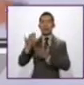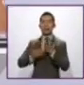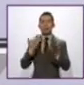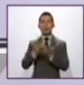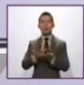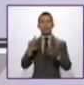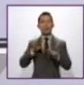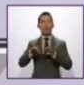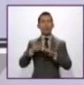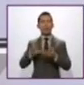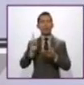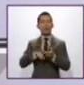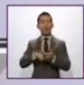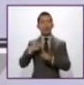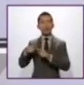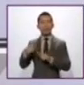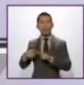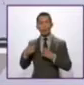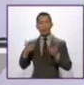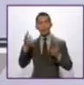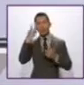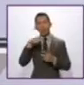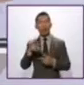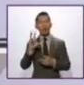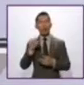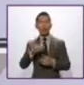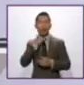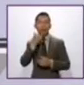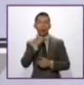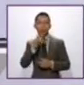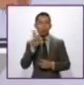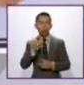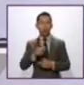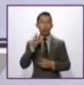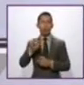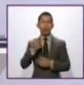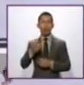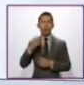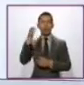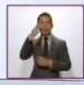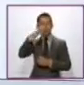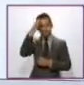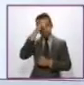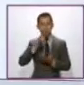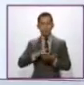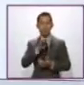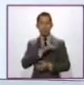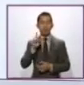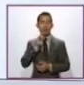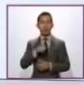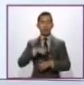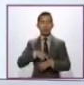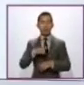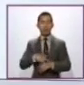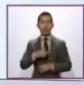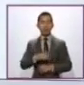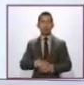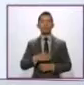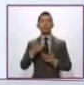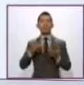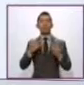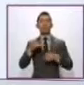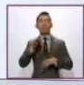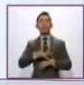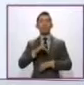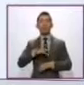con las cámaras y con los colegios para no equivocarnos, por algo son expertos. Muchas gracias, candidata, su tiempo. Es el turno de Juan